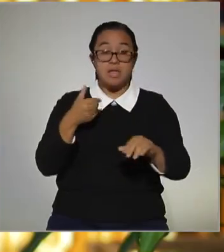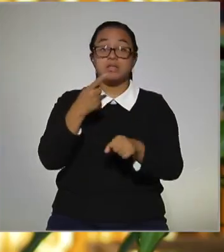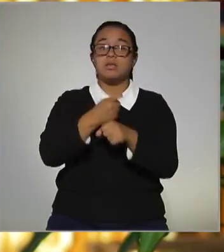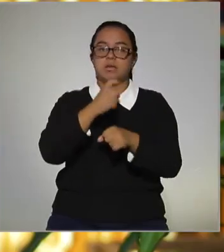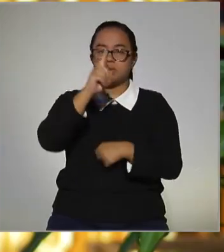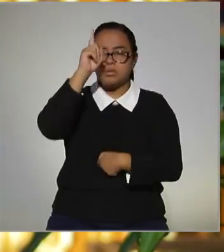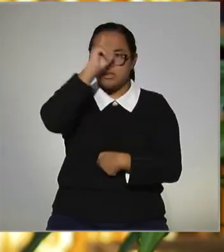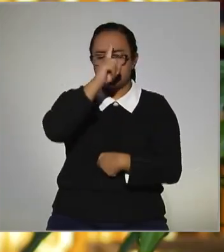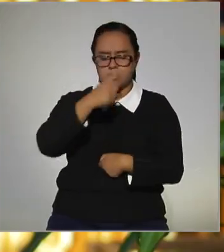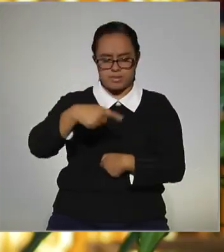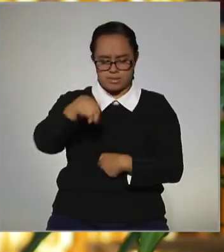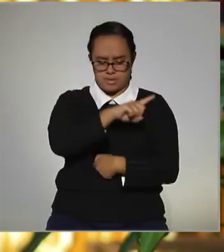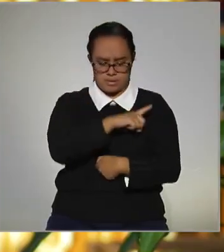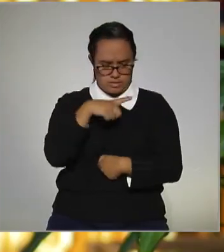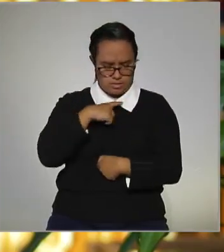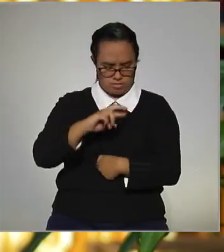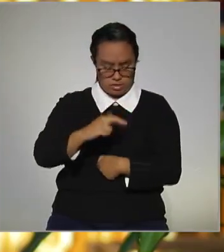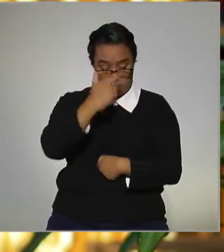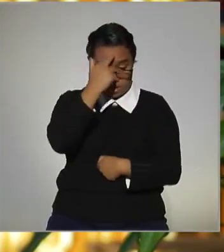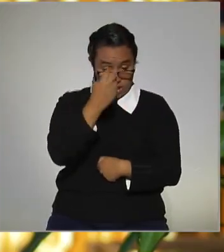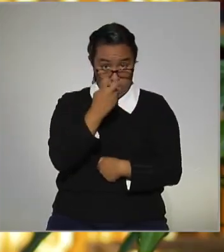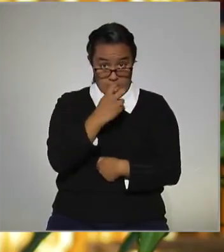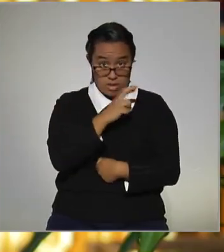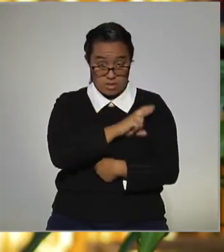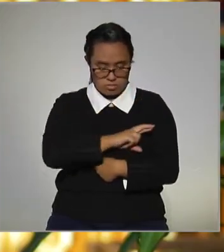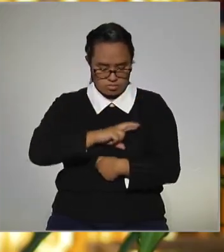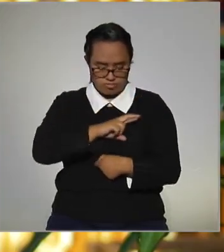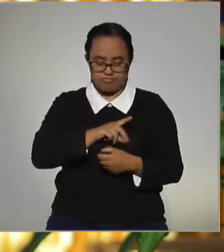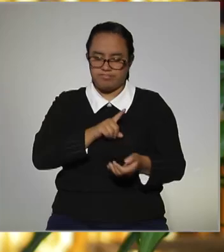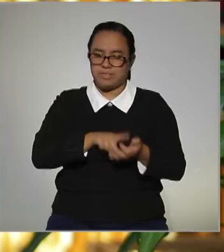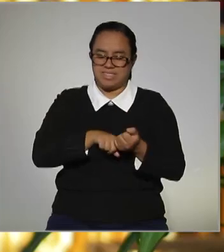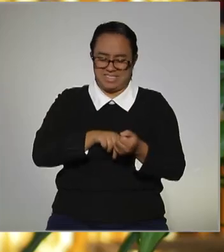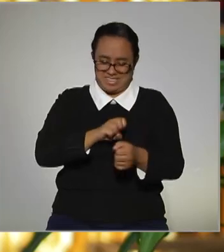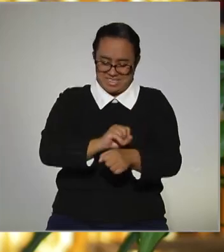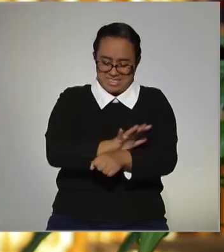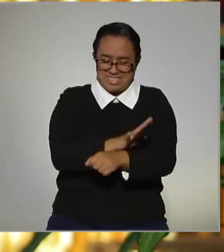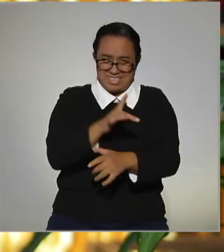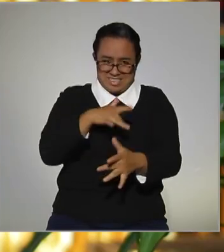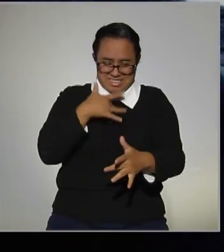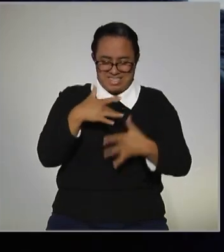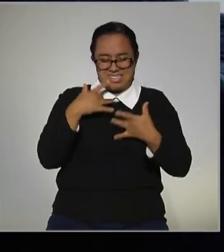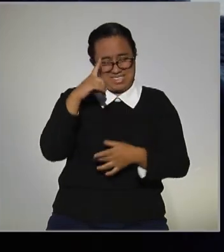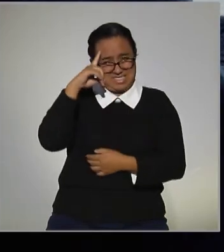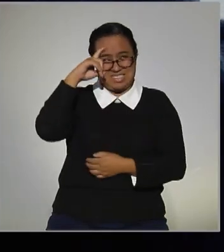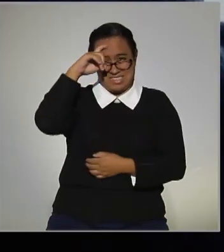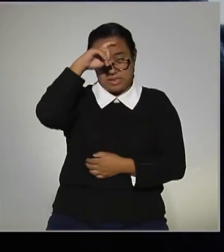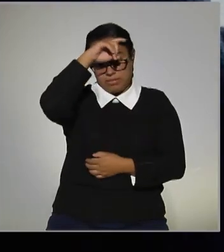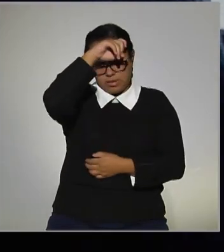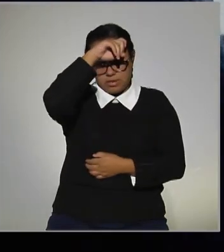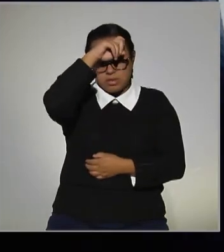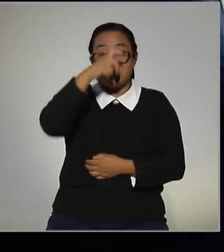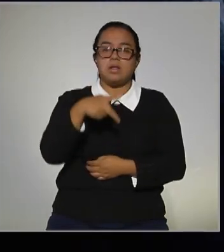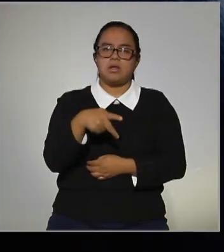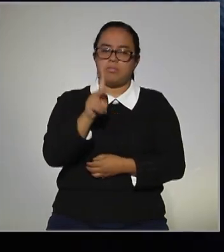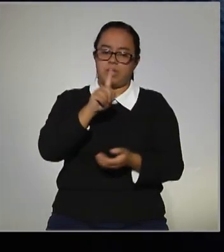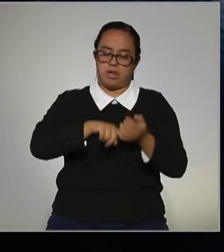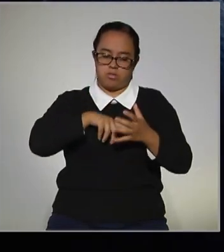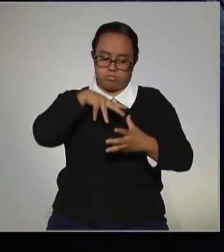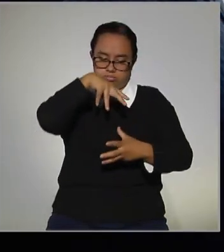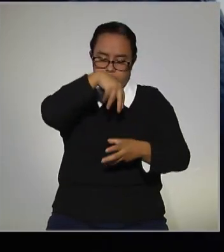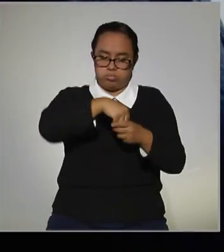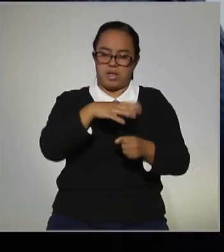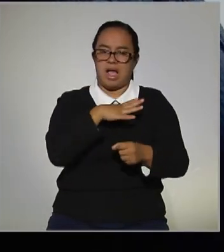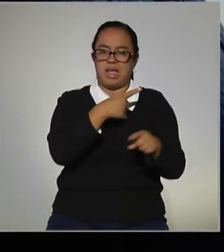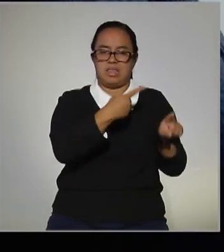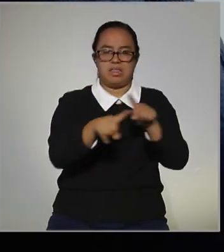tratemos y recordemos todo el tiempo que el resentimiento es una emoción compleja. Entonces, entra dentro de todas las emociones. ¿Qué significa